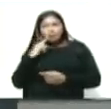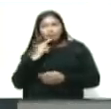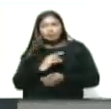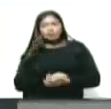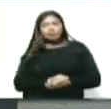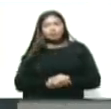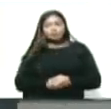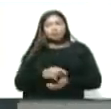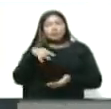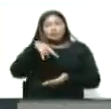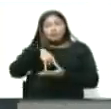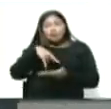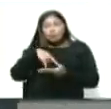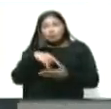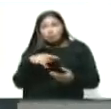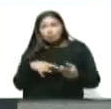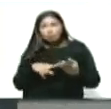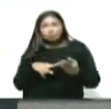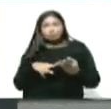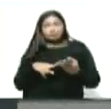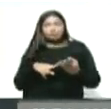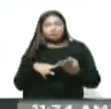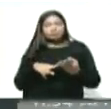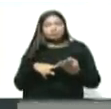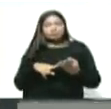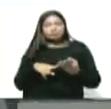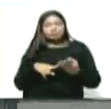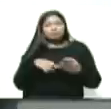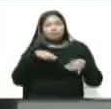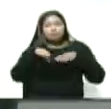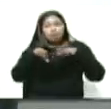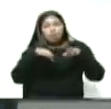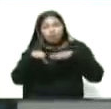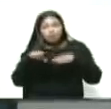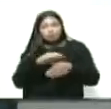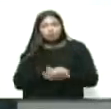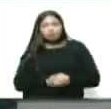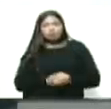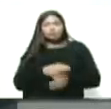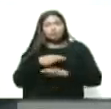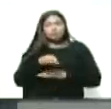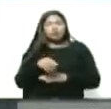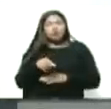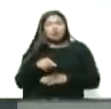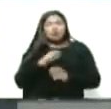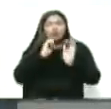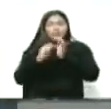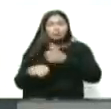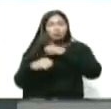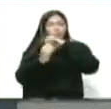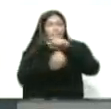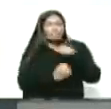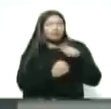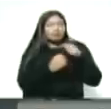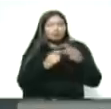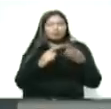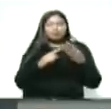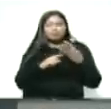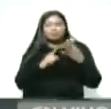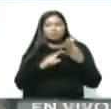de Carabobo, en el municipio Pau de San Juan Bautista de Cojedes, en el municipio Tucupita del Tamacuro, en el